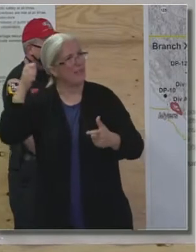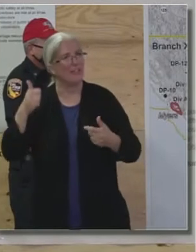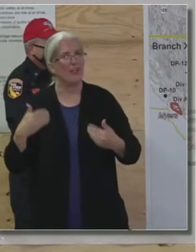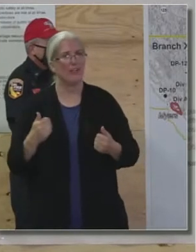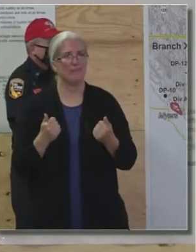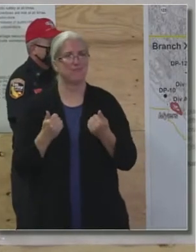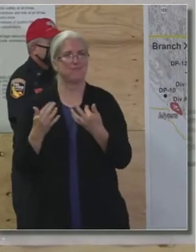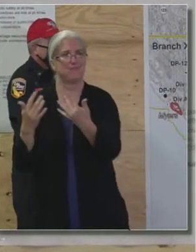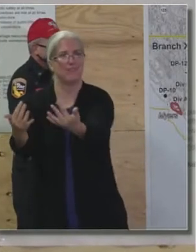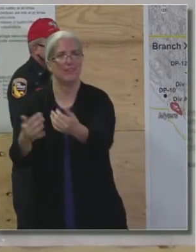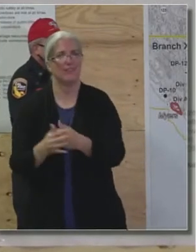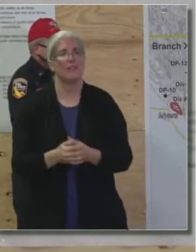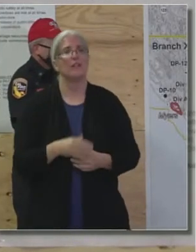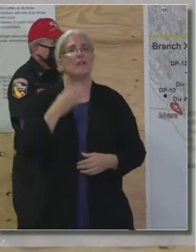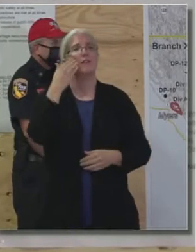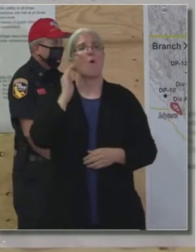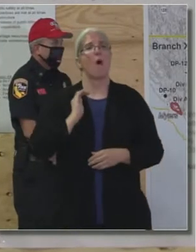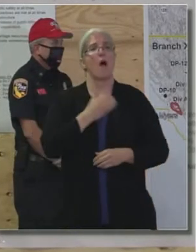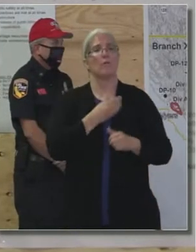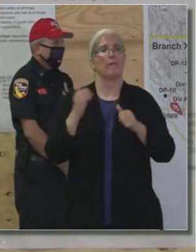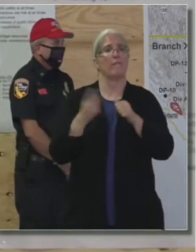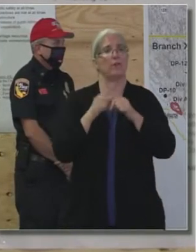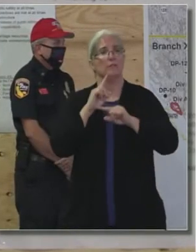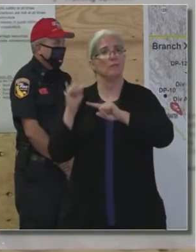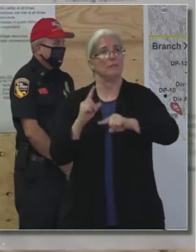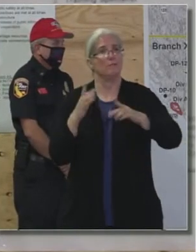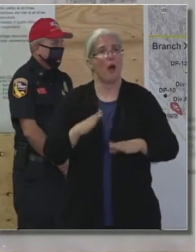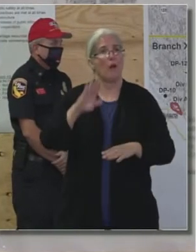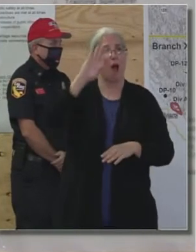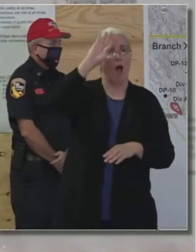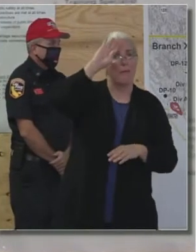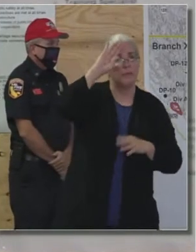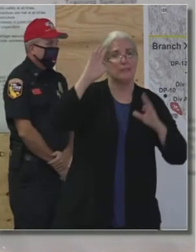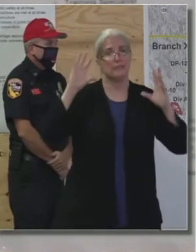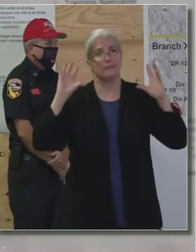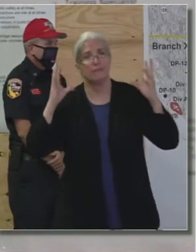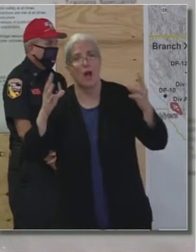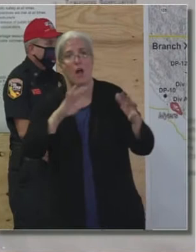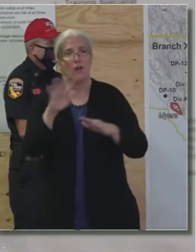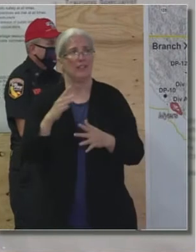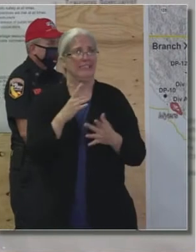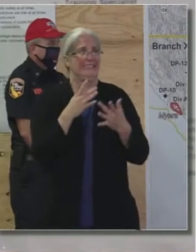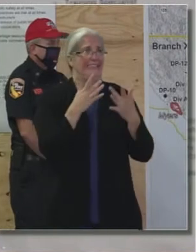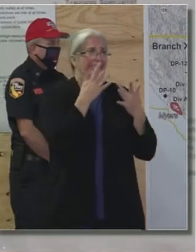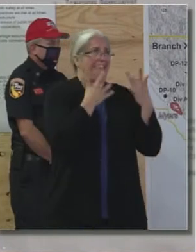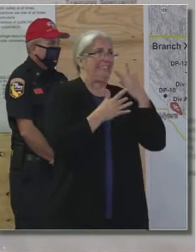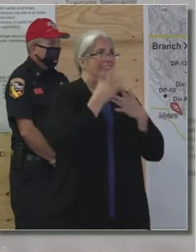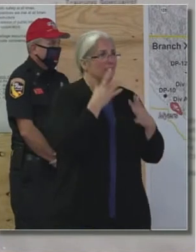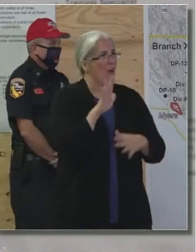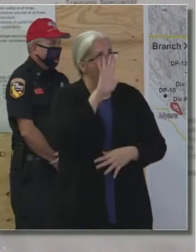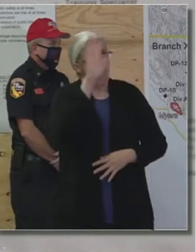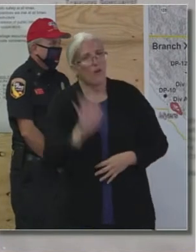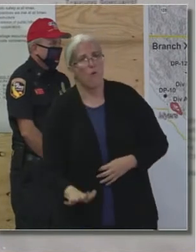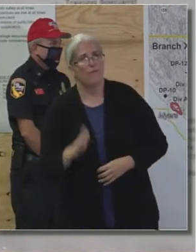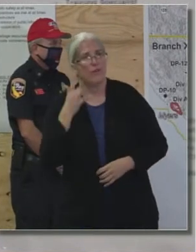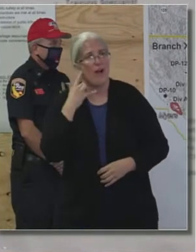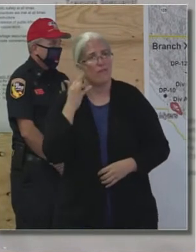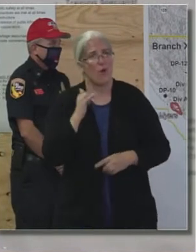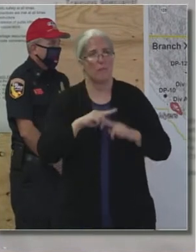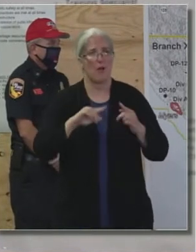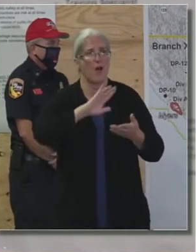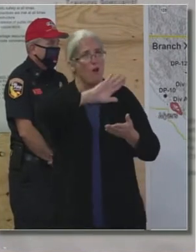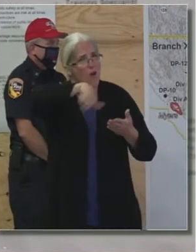esta mañana los primeros ocurridos han estado estirándose por todos lados del estado pero siguen trabajando arduamente